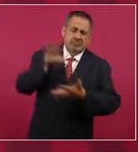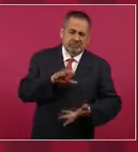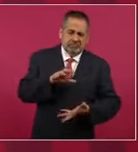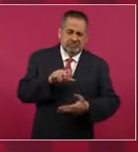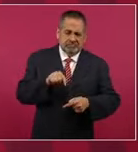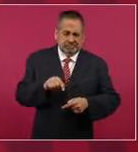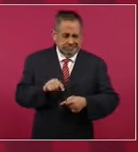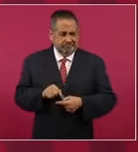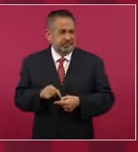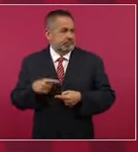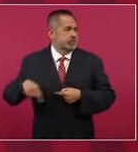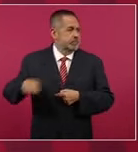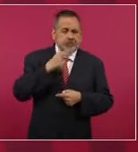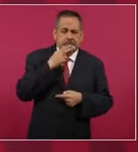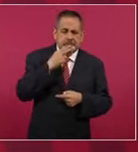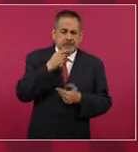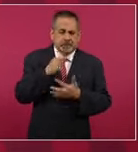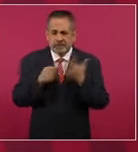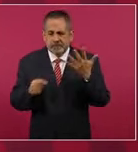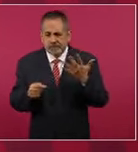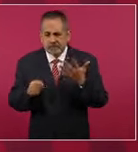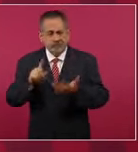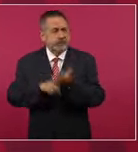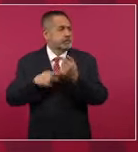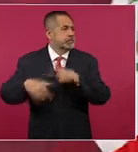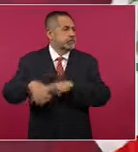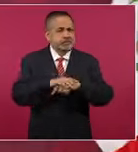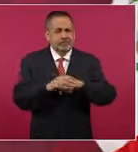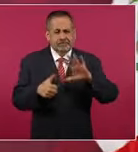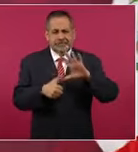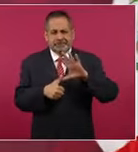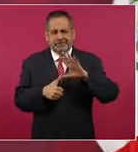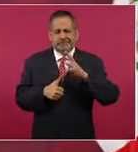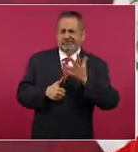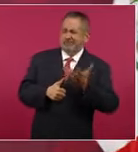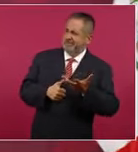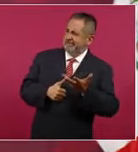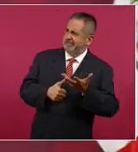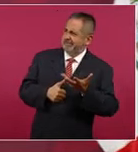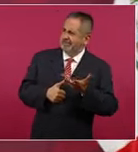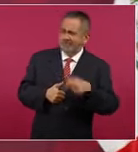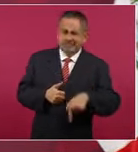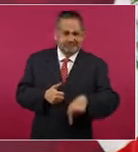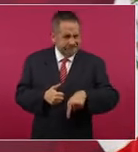de lo que consumimos en América del Norte.